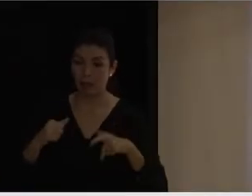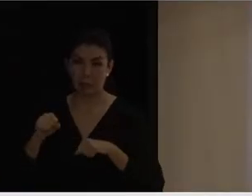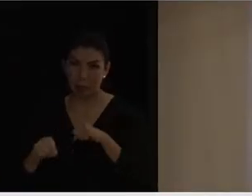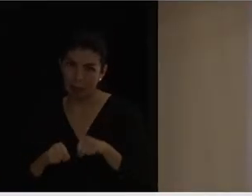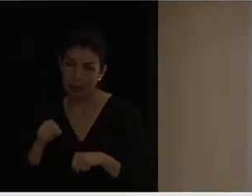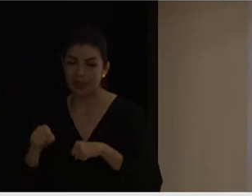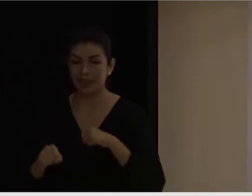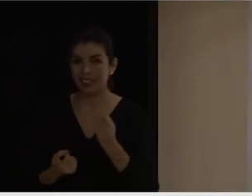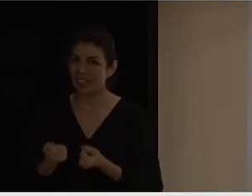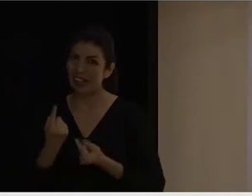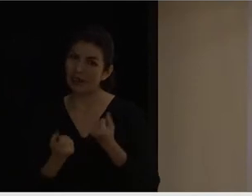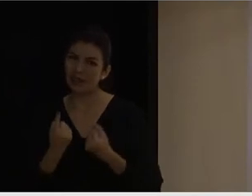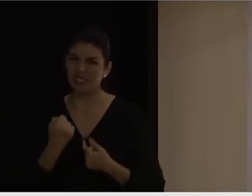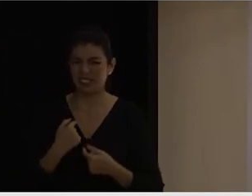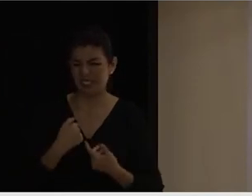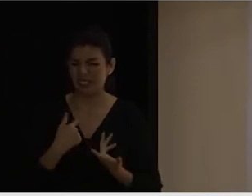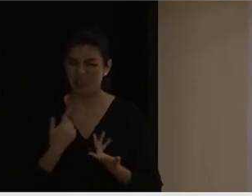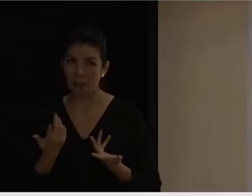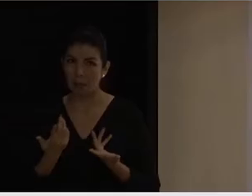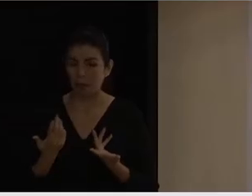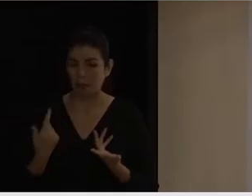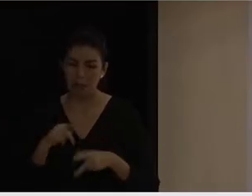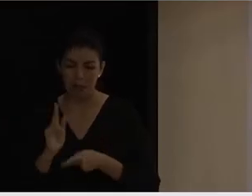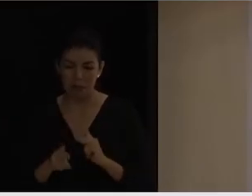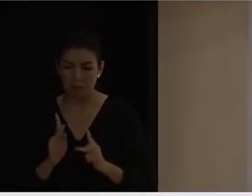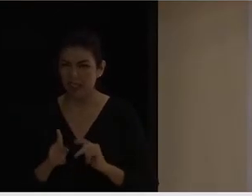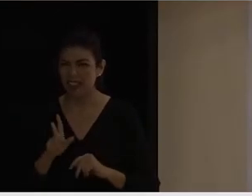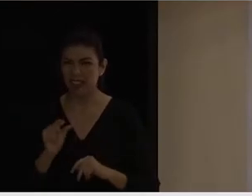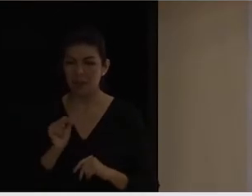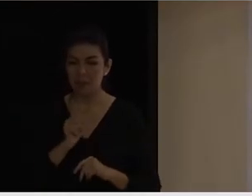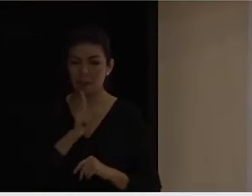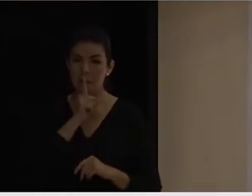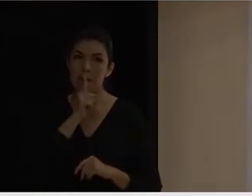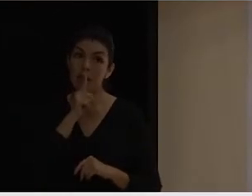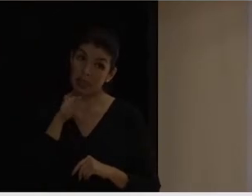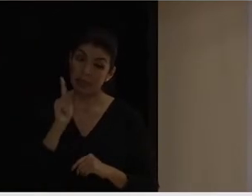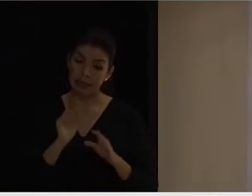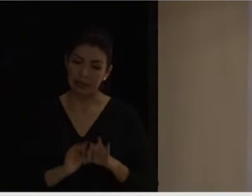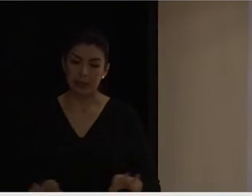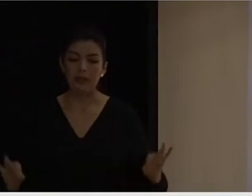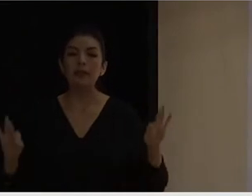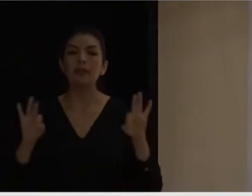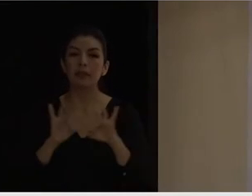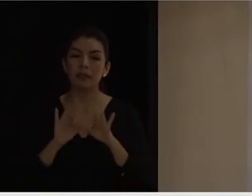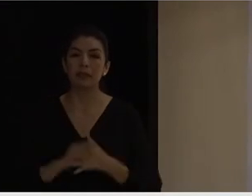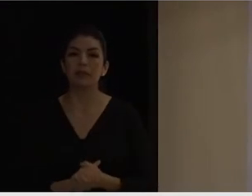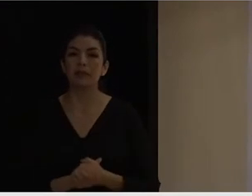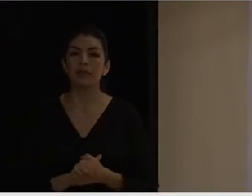tiene mucha relación con lo que hacemos los colectivos, las colectivas ciclistas, ¿no? Entonces, pues